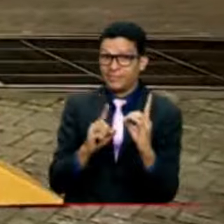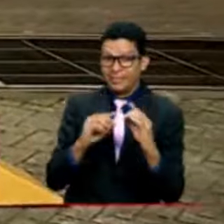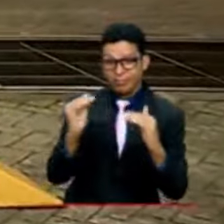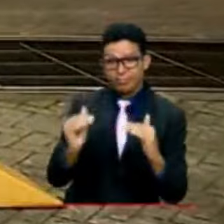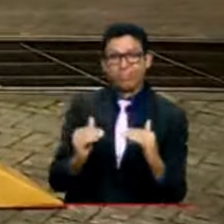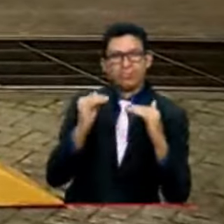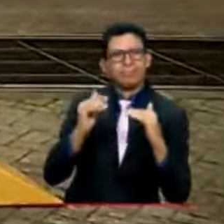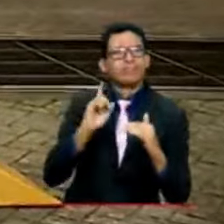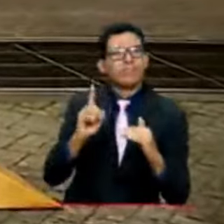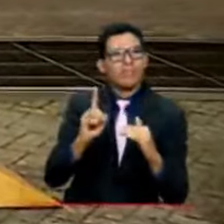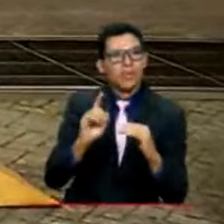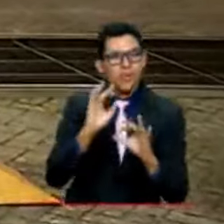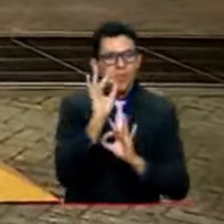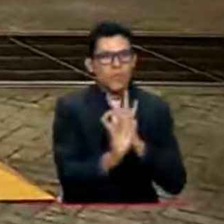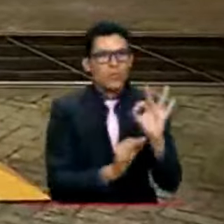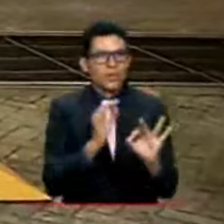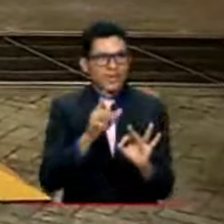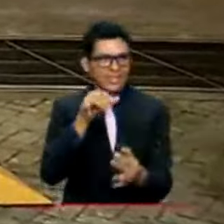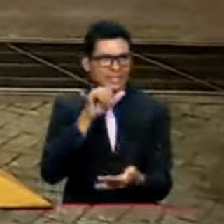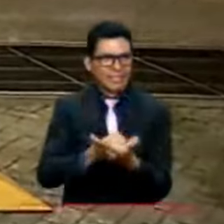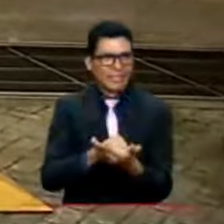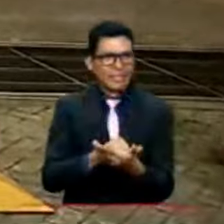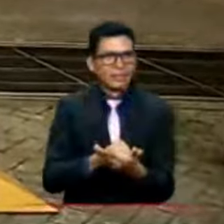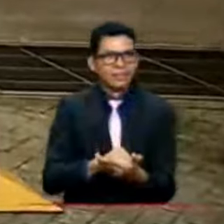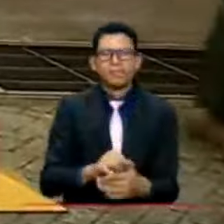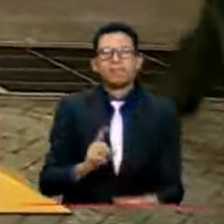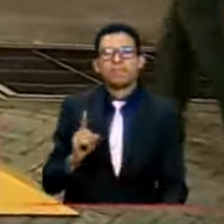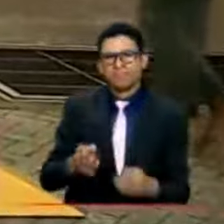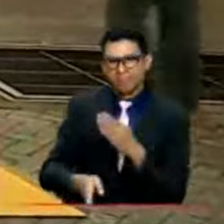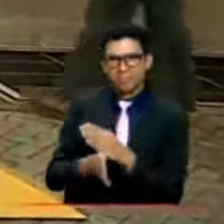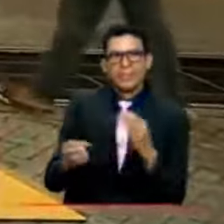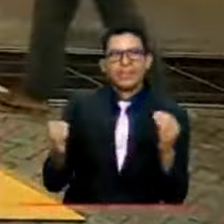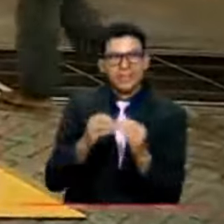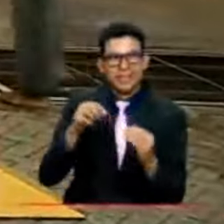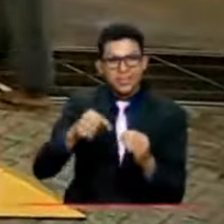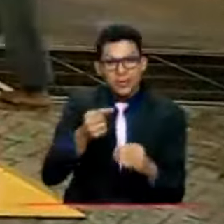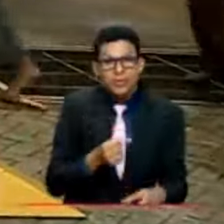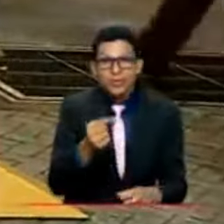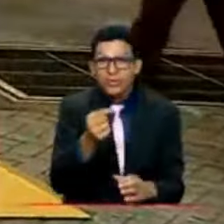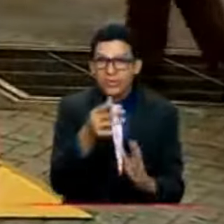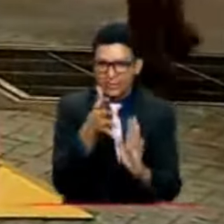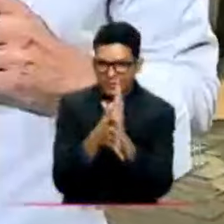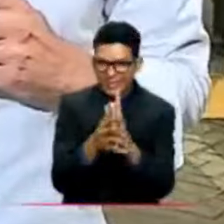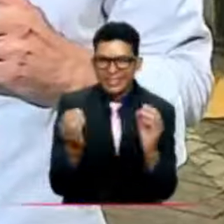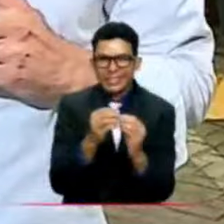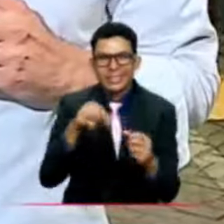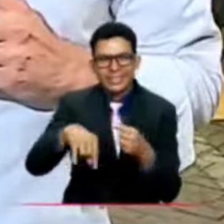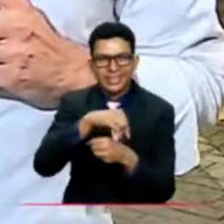para la preservación de la misma. Gigi, siga usted con más en minutos. Volvemos desde la Zona Verde.